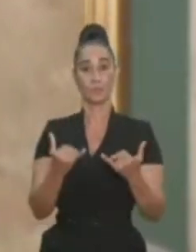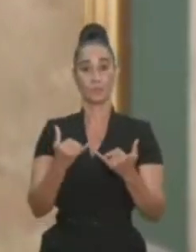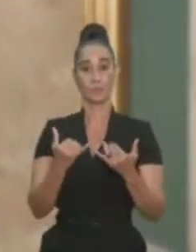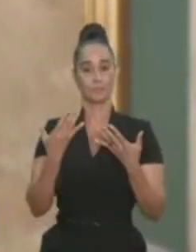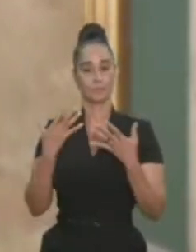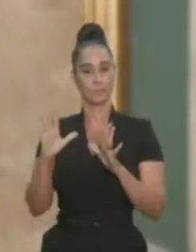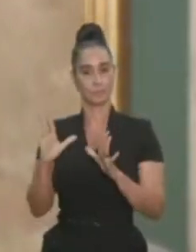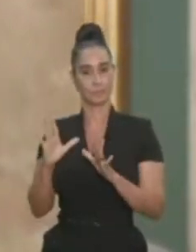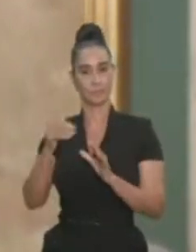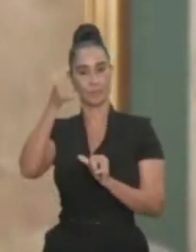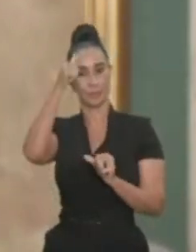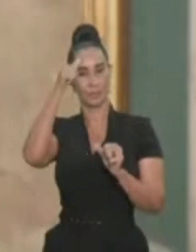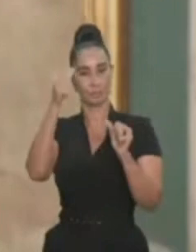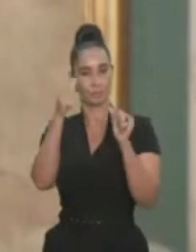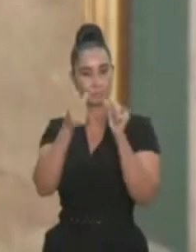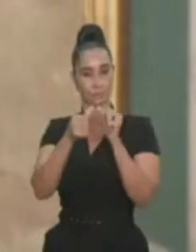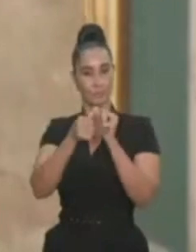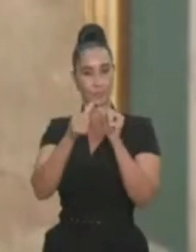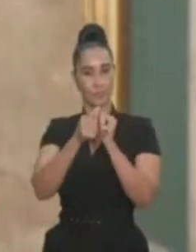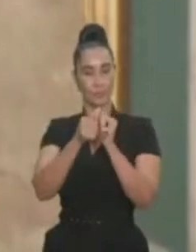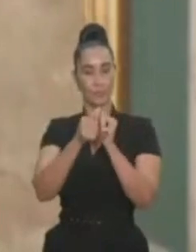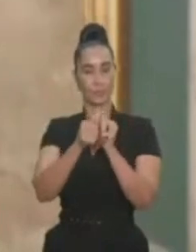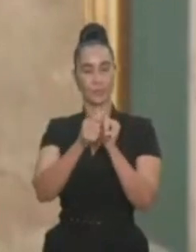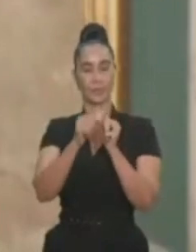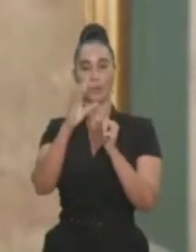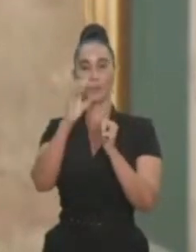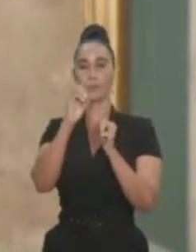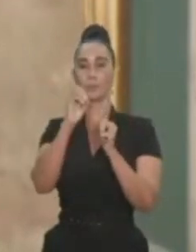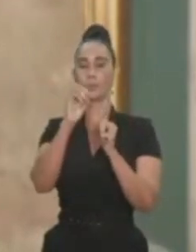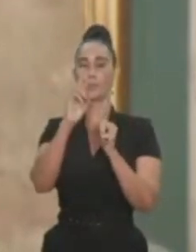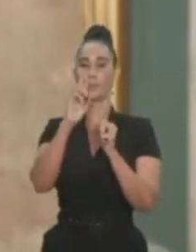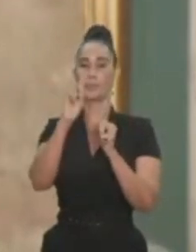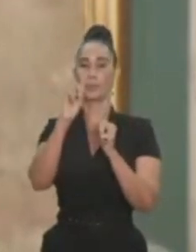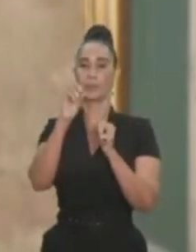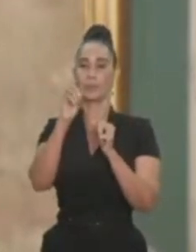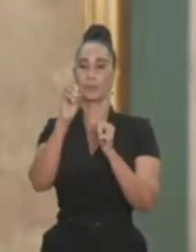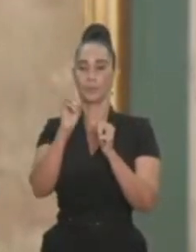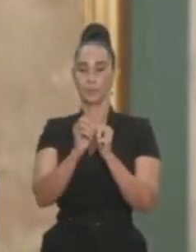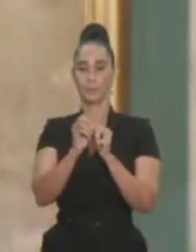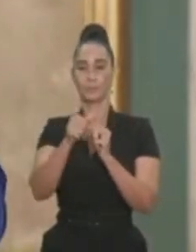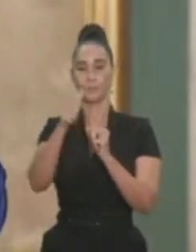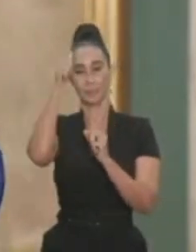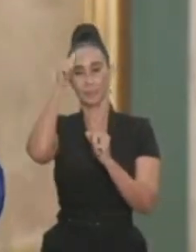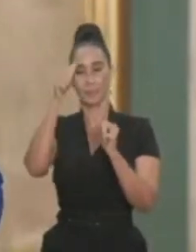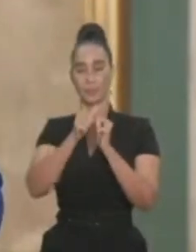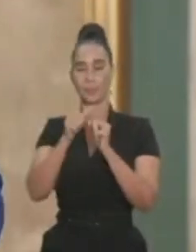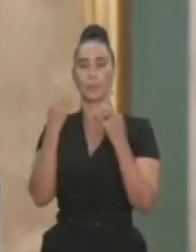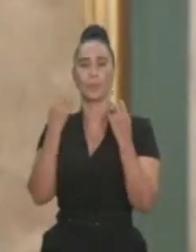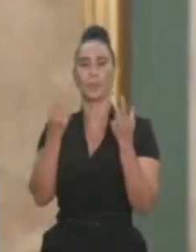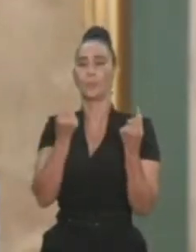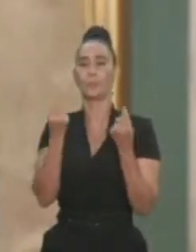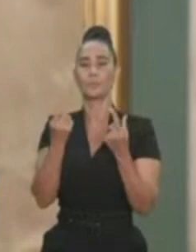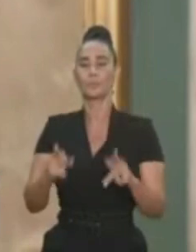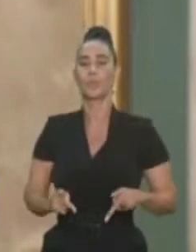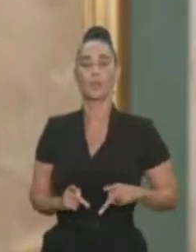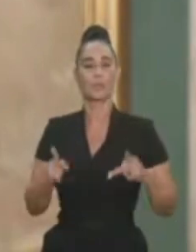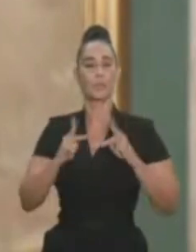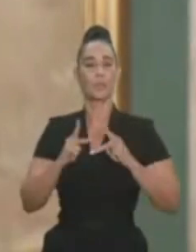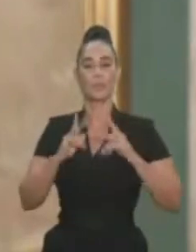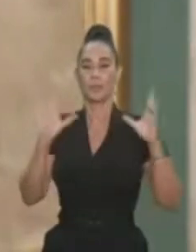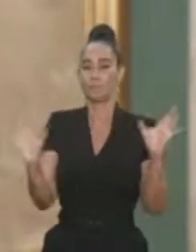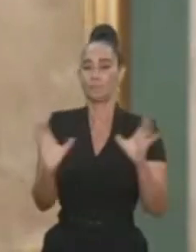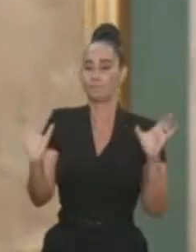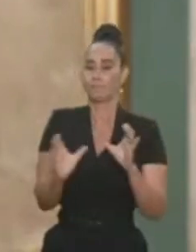recordar a Orlando. A Orlando, su vida, sus